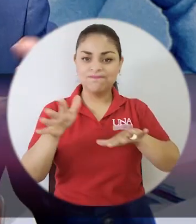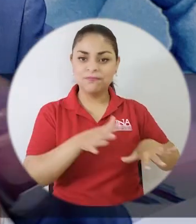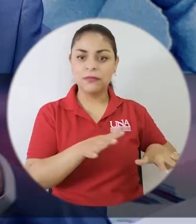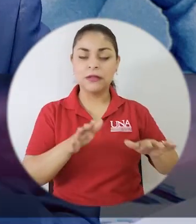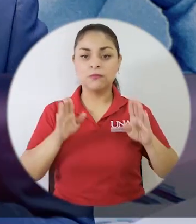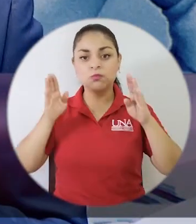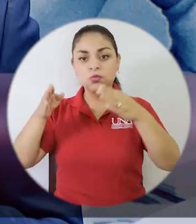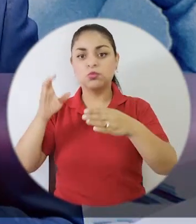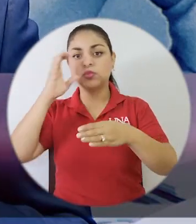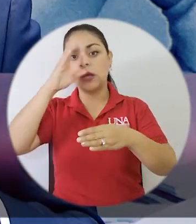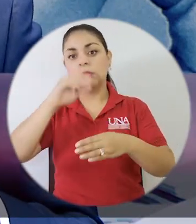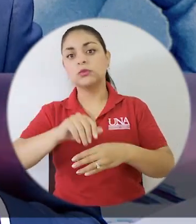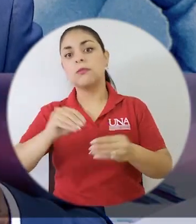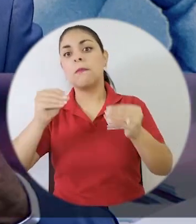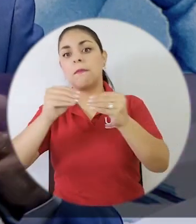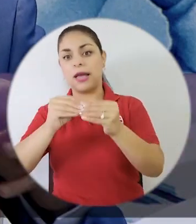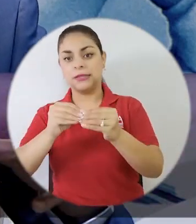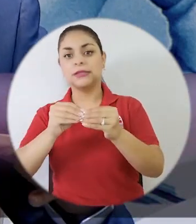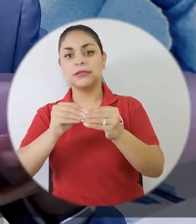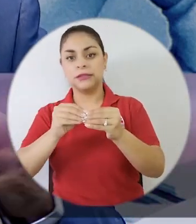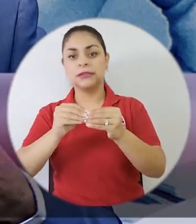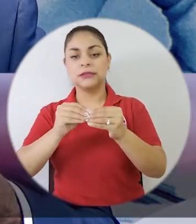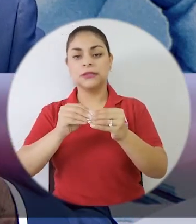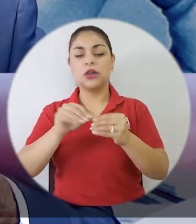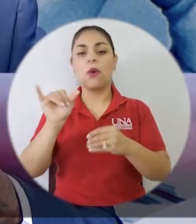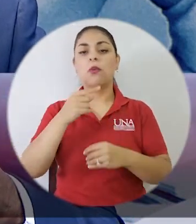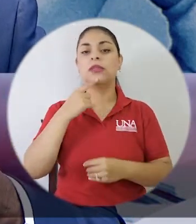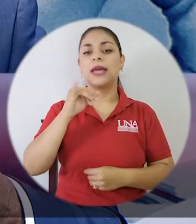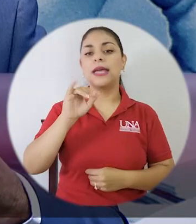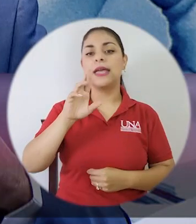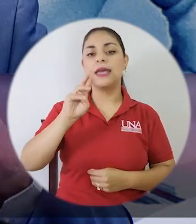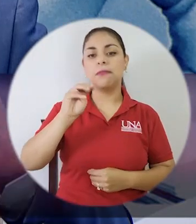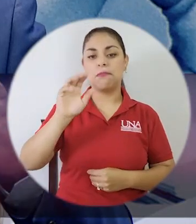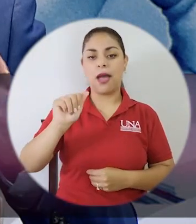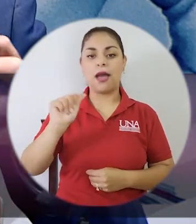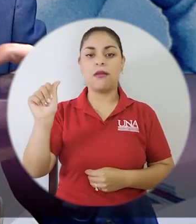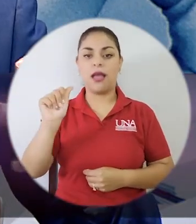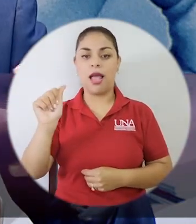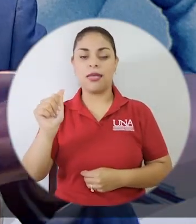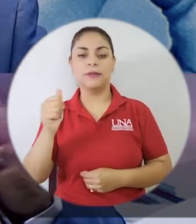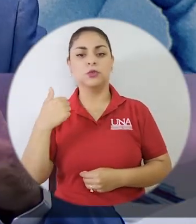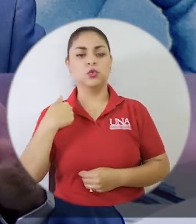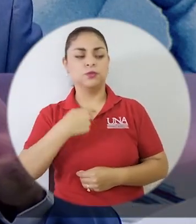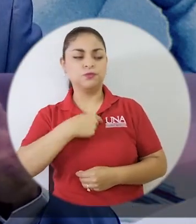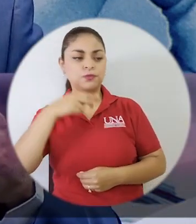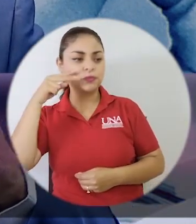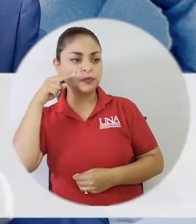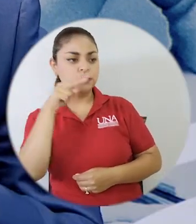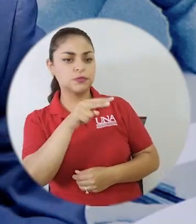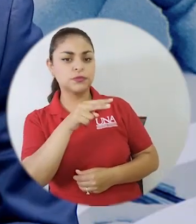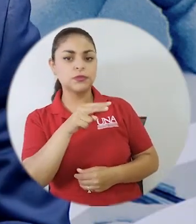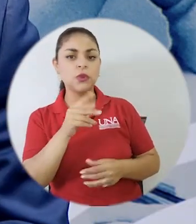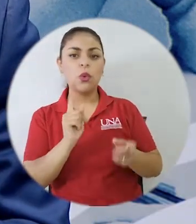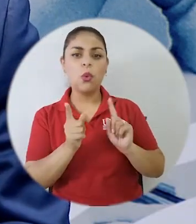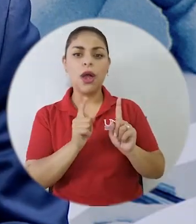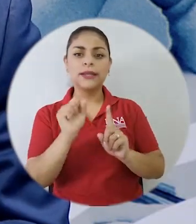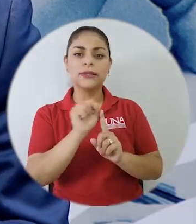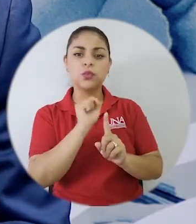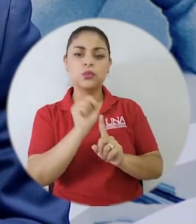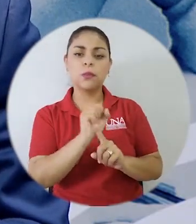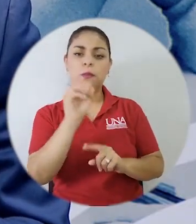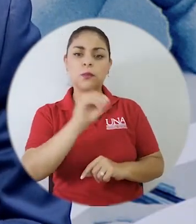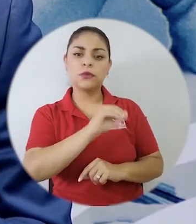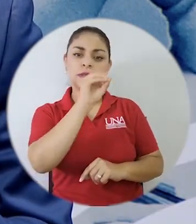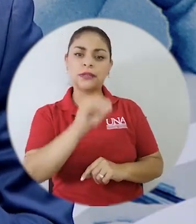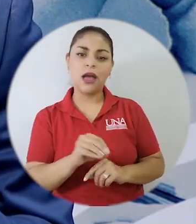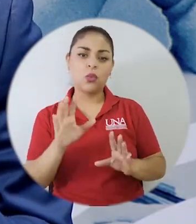más allá de la dictadura de los promedios, como lo denomina Irma Arriagada, y desagregamos y vemos cuál es la situación del